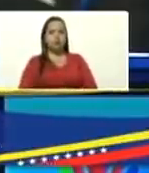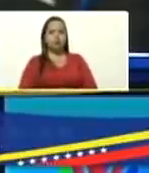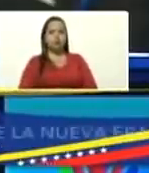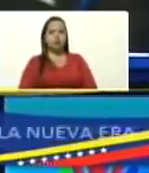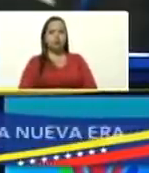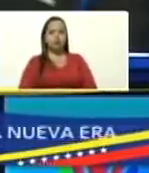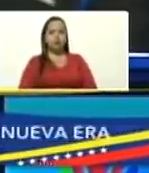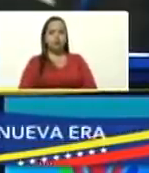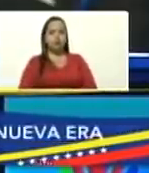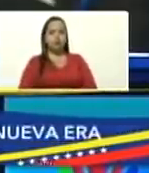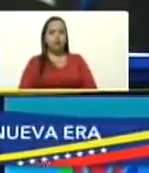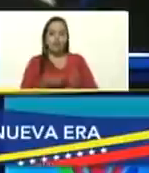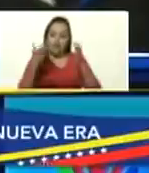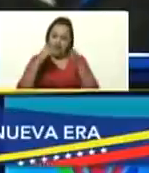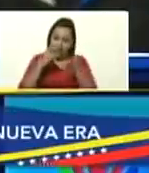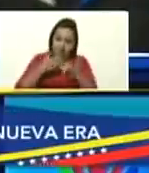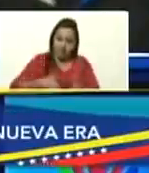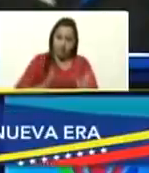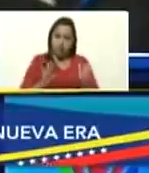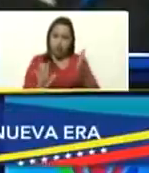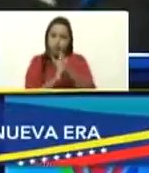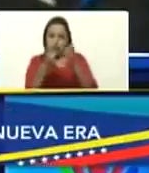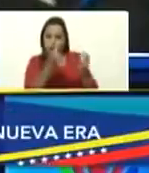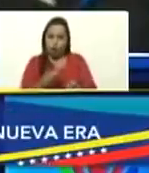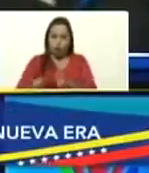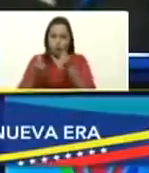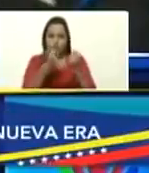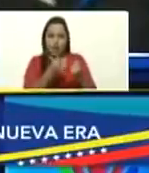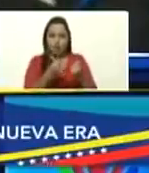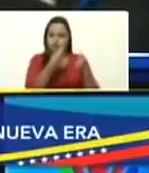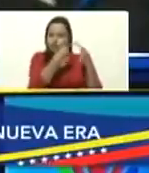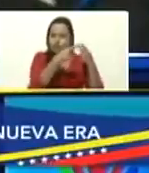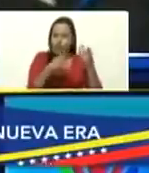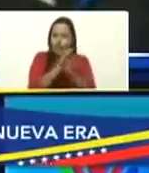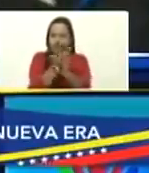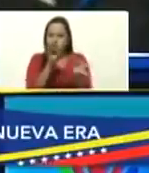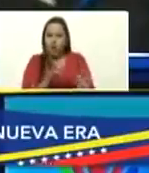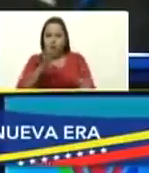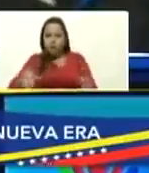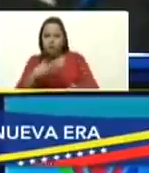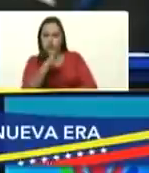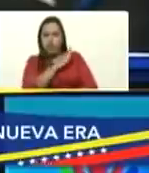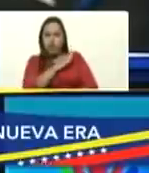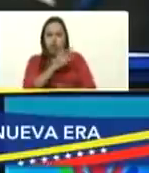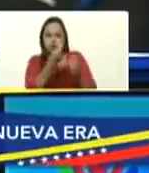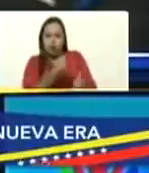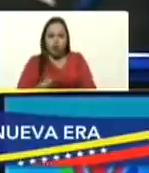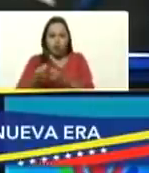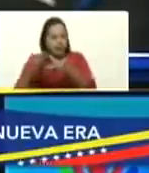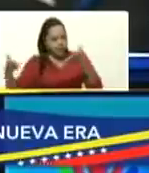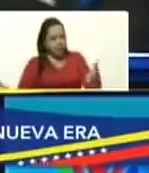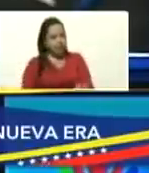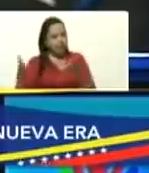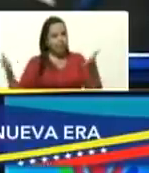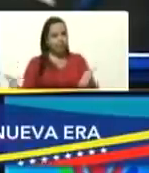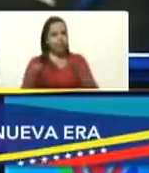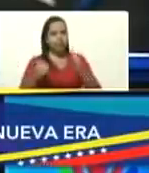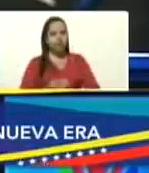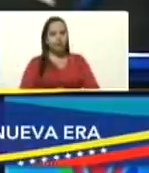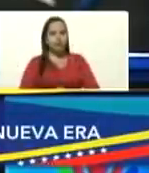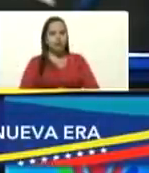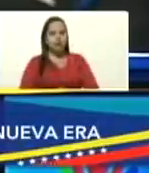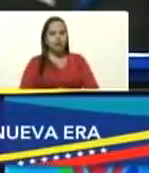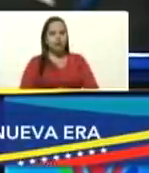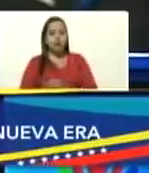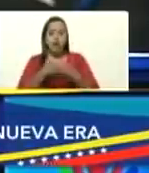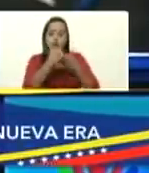El renacimiento de toda la economía en su diversidad para tener una economía potencia que satisfaga